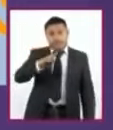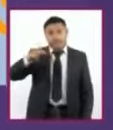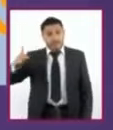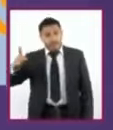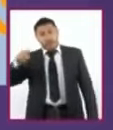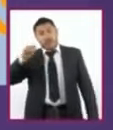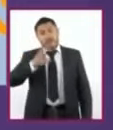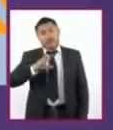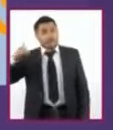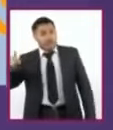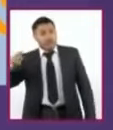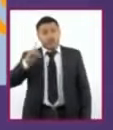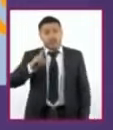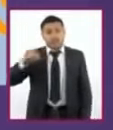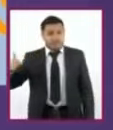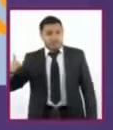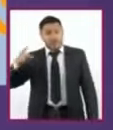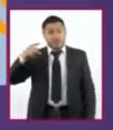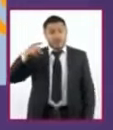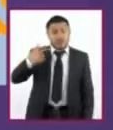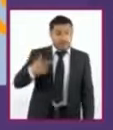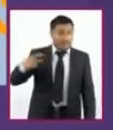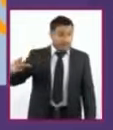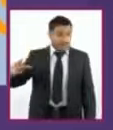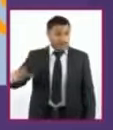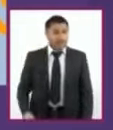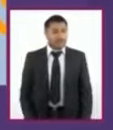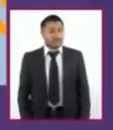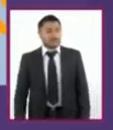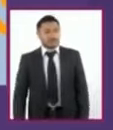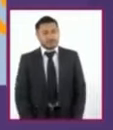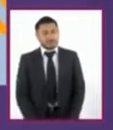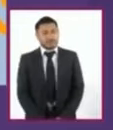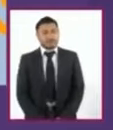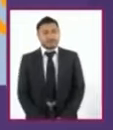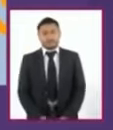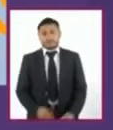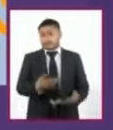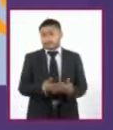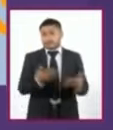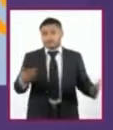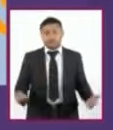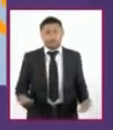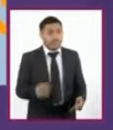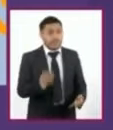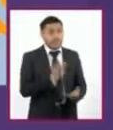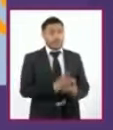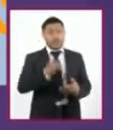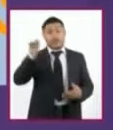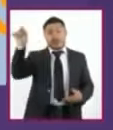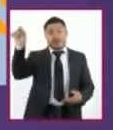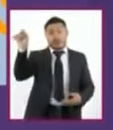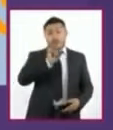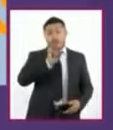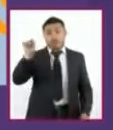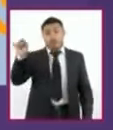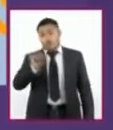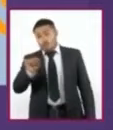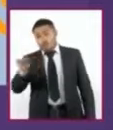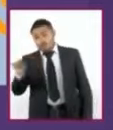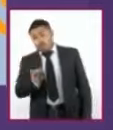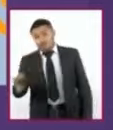C', D' y G'. Ahora, solo unamos los vértices primos